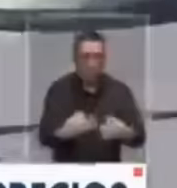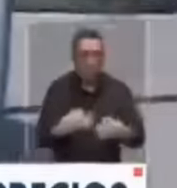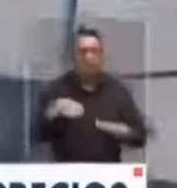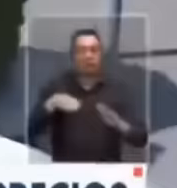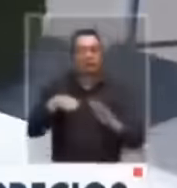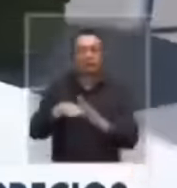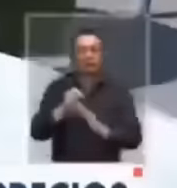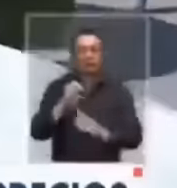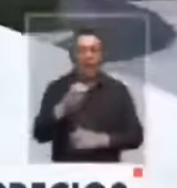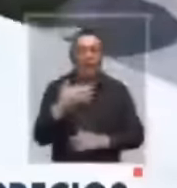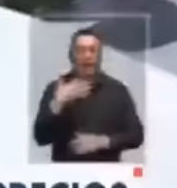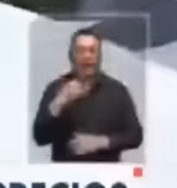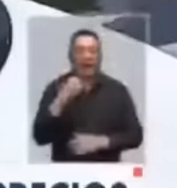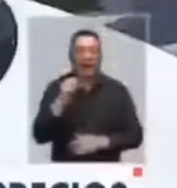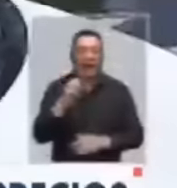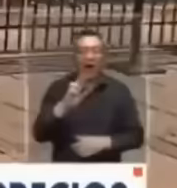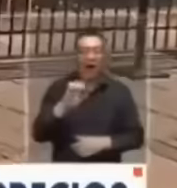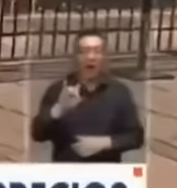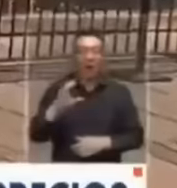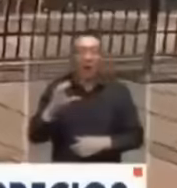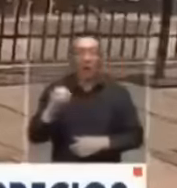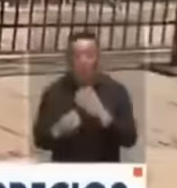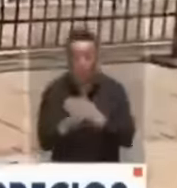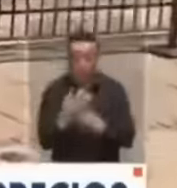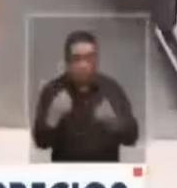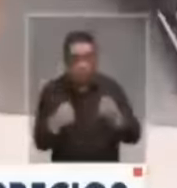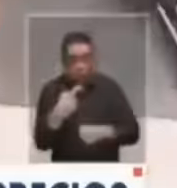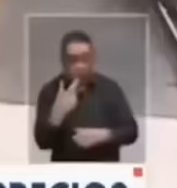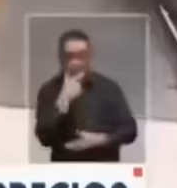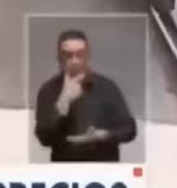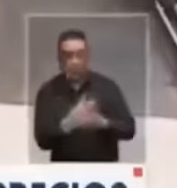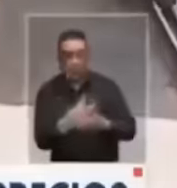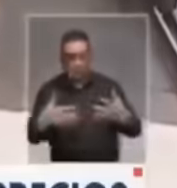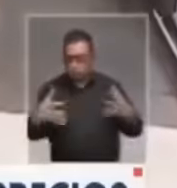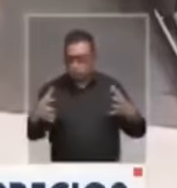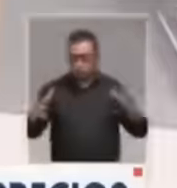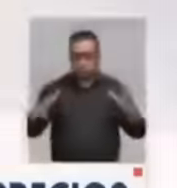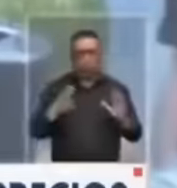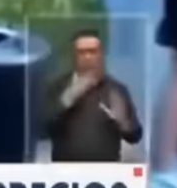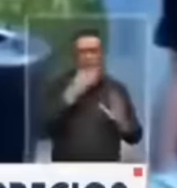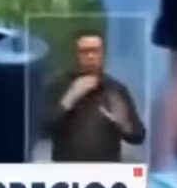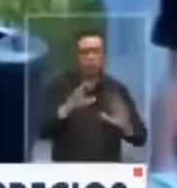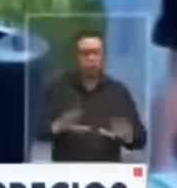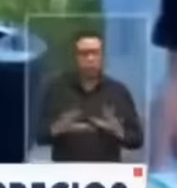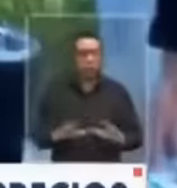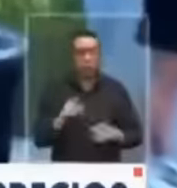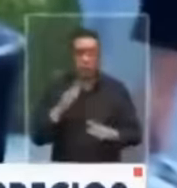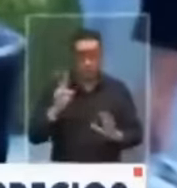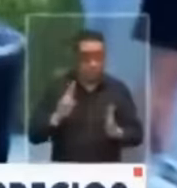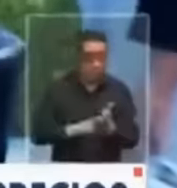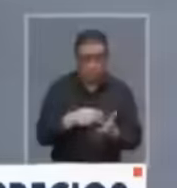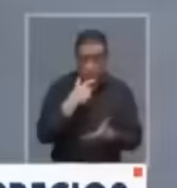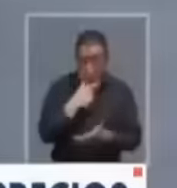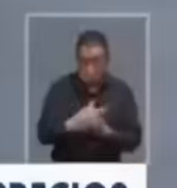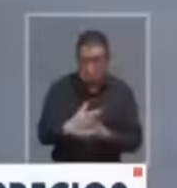bulevar del Parque Arauco, estos nuevos modelos de autos impresionan por su carrocería y capacidades. Realmente impactante,